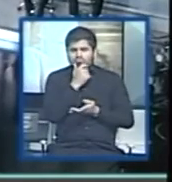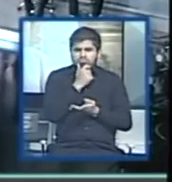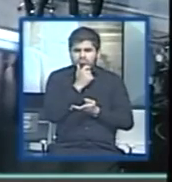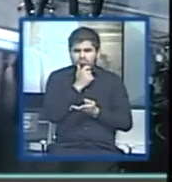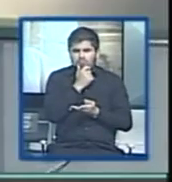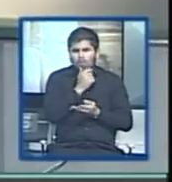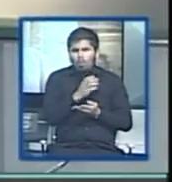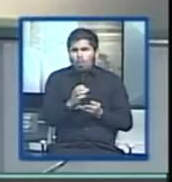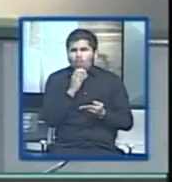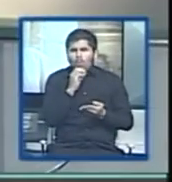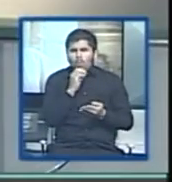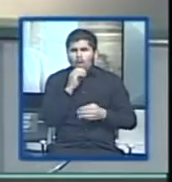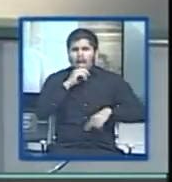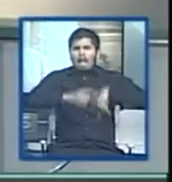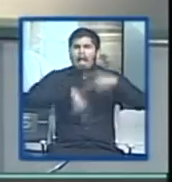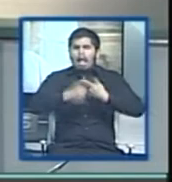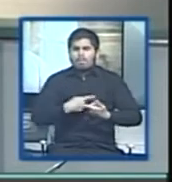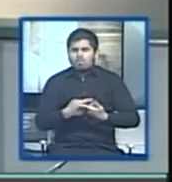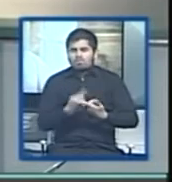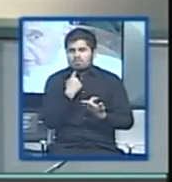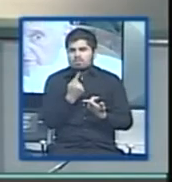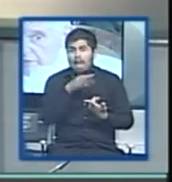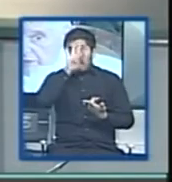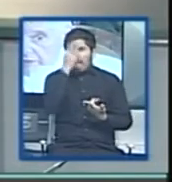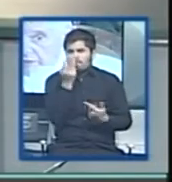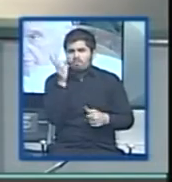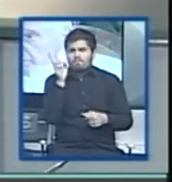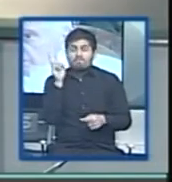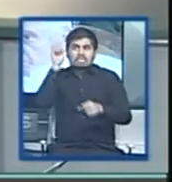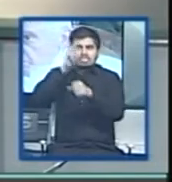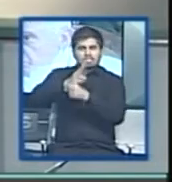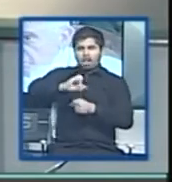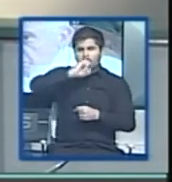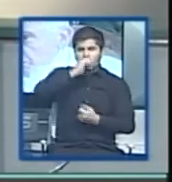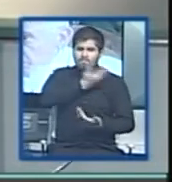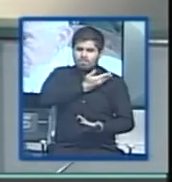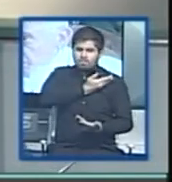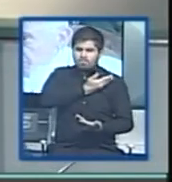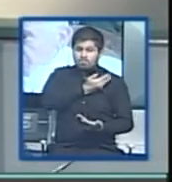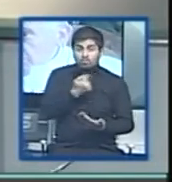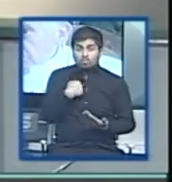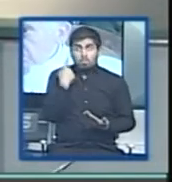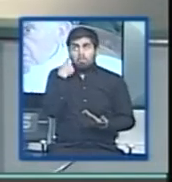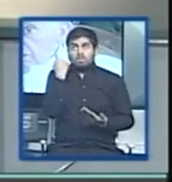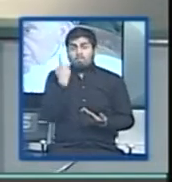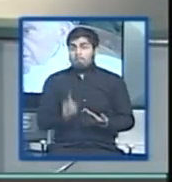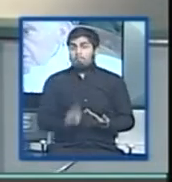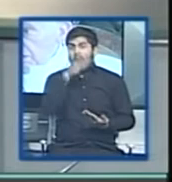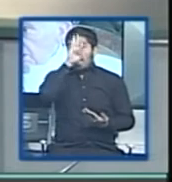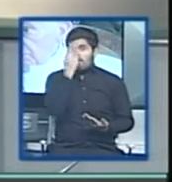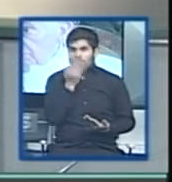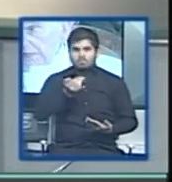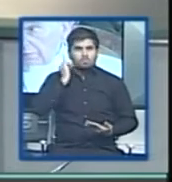qué cambios puede producir la visita del Papa al país, a la República. Y yo el primer cambio que estoy viendo es una